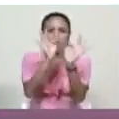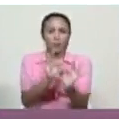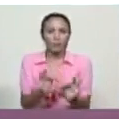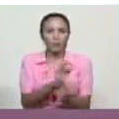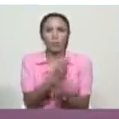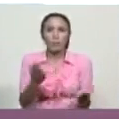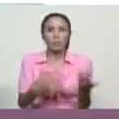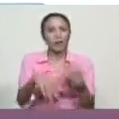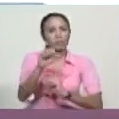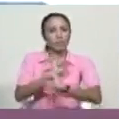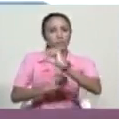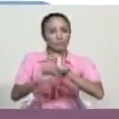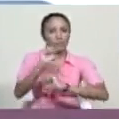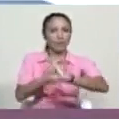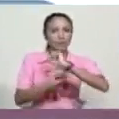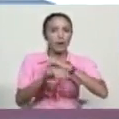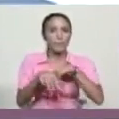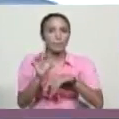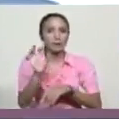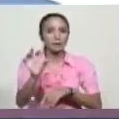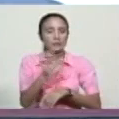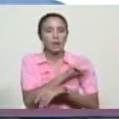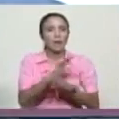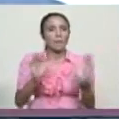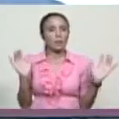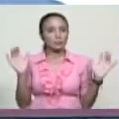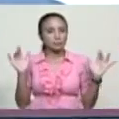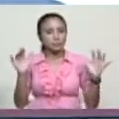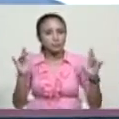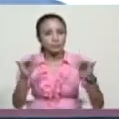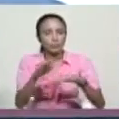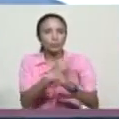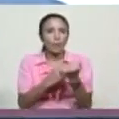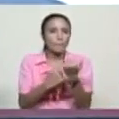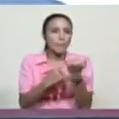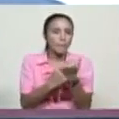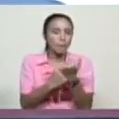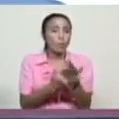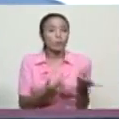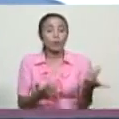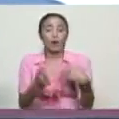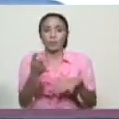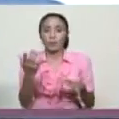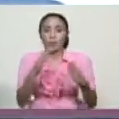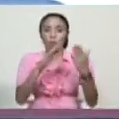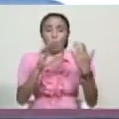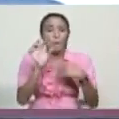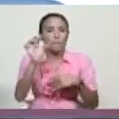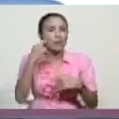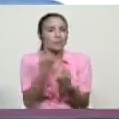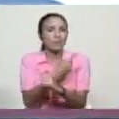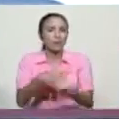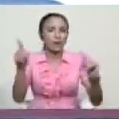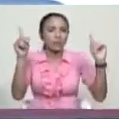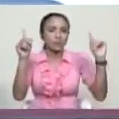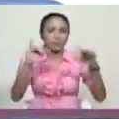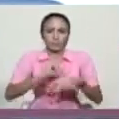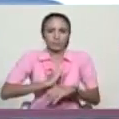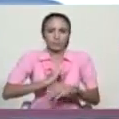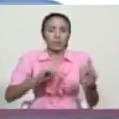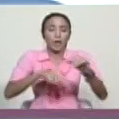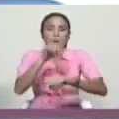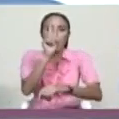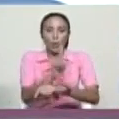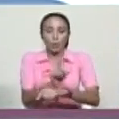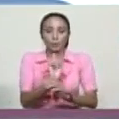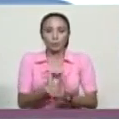la decolonización, por la emancipación y por la construcción de una sociedad distinta y superior al capitalismo salvaje y a